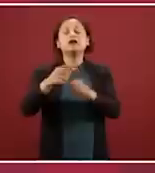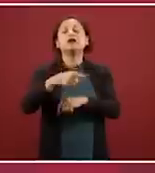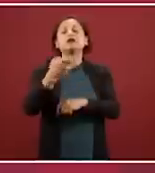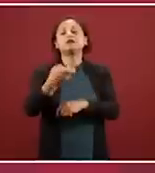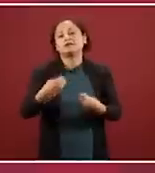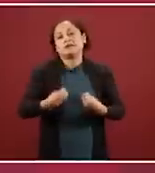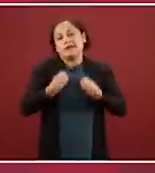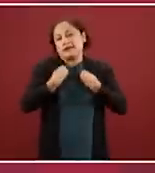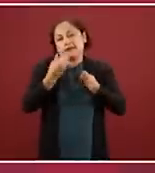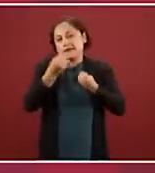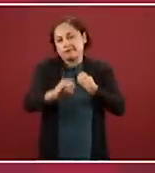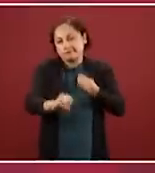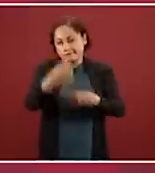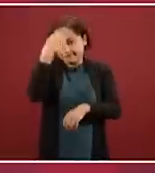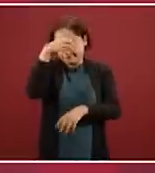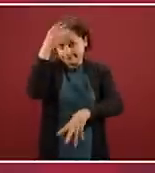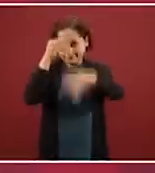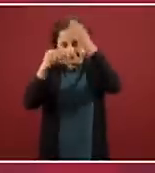Aprovecho, porque ahora que estuve